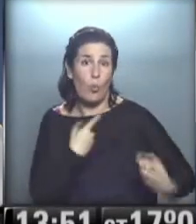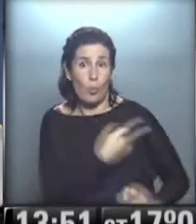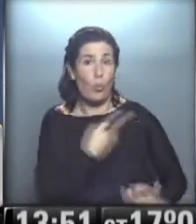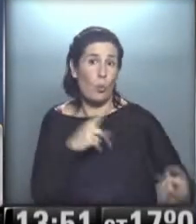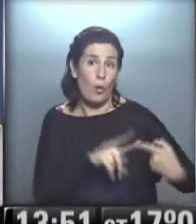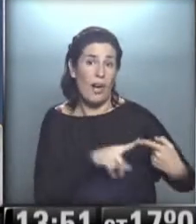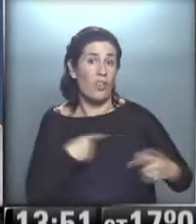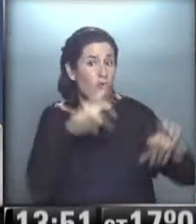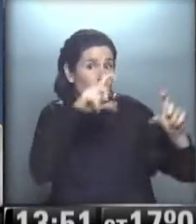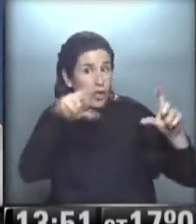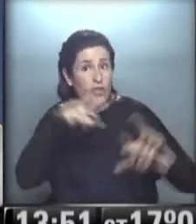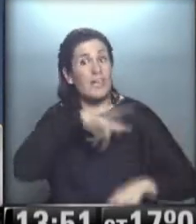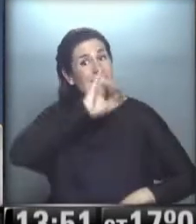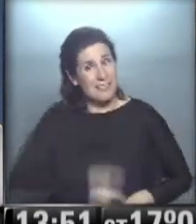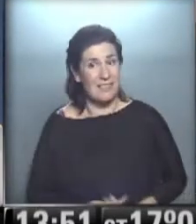lado.